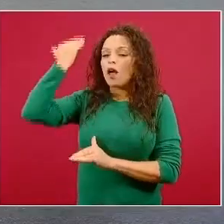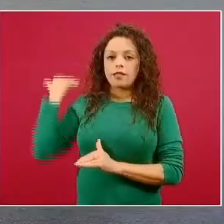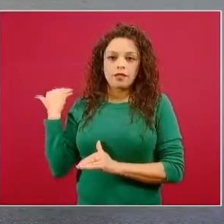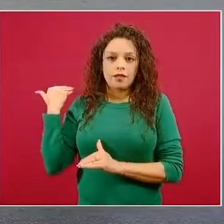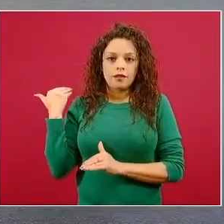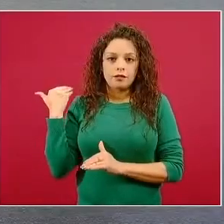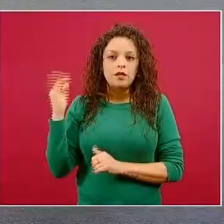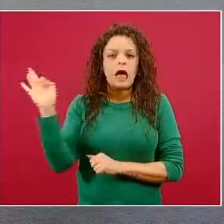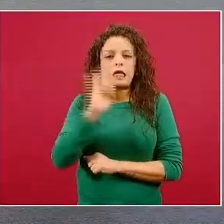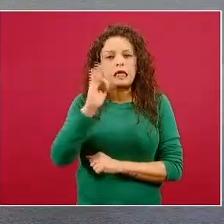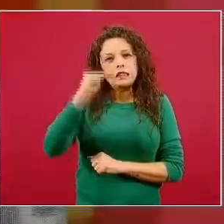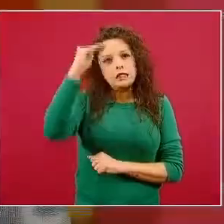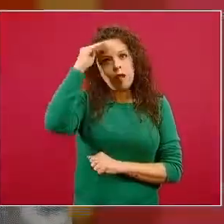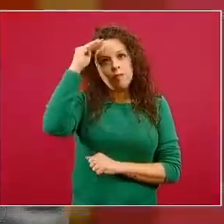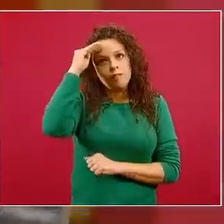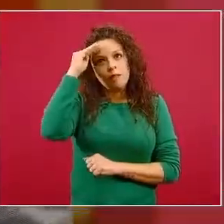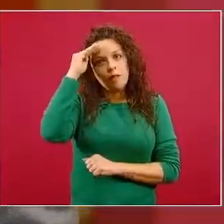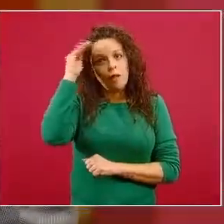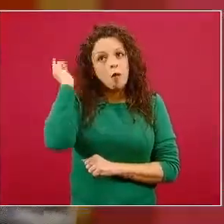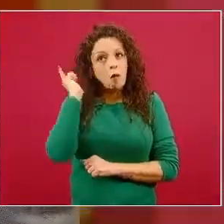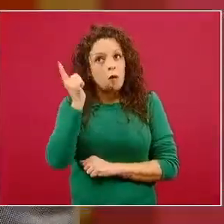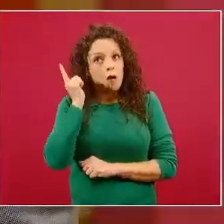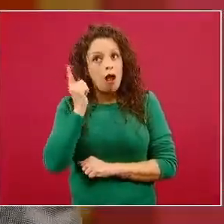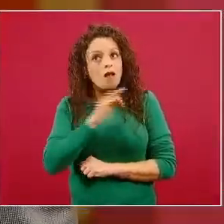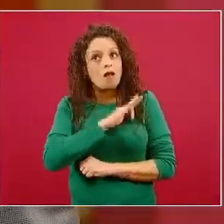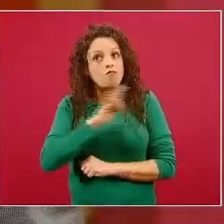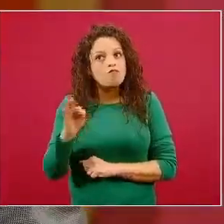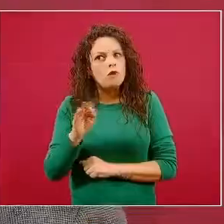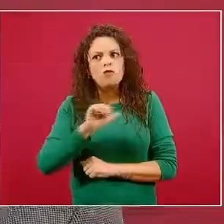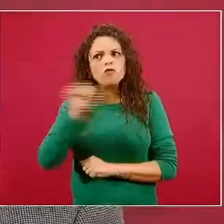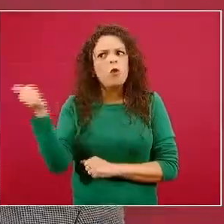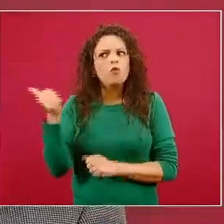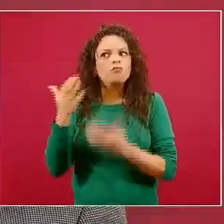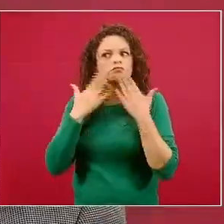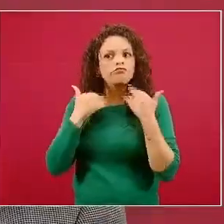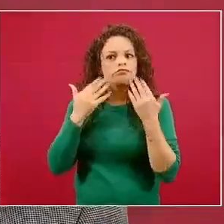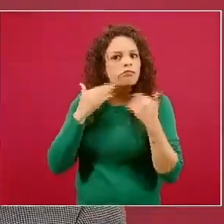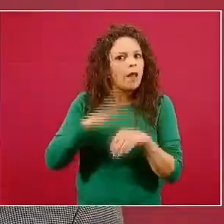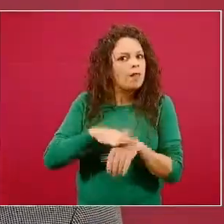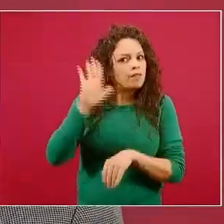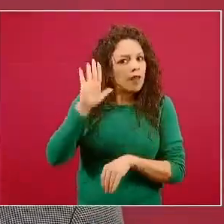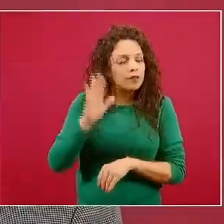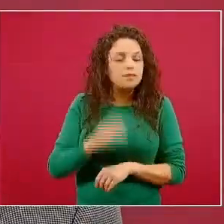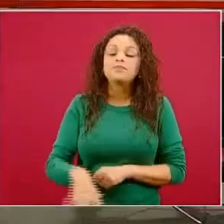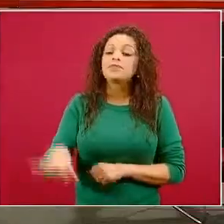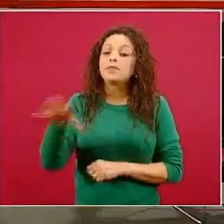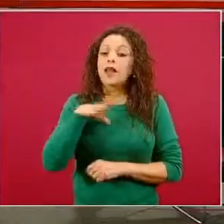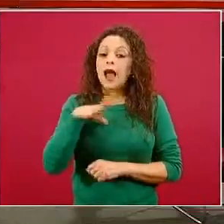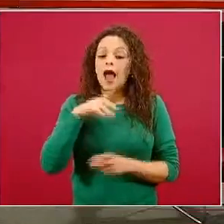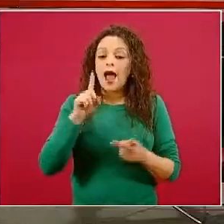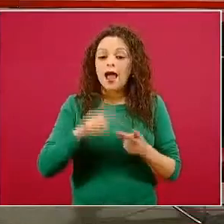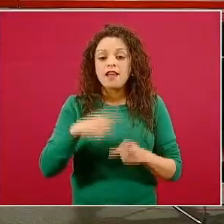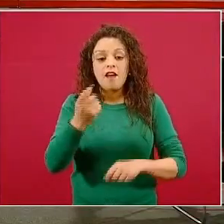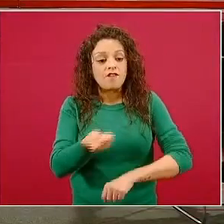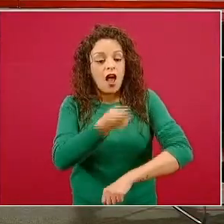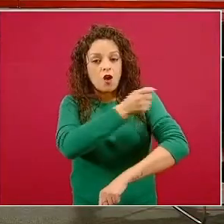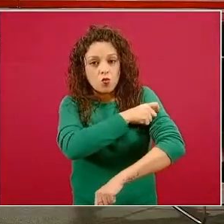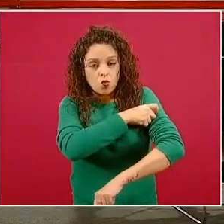en una posibilidad de que no exista más, vía tener una vacuna, vía que